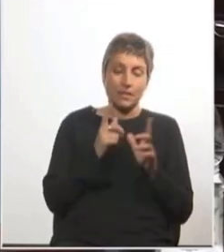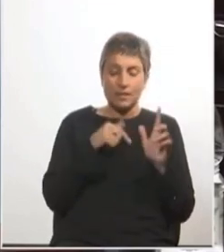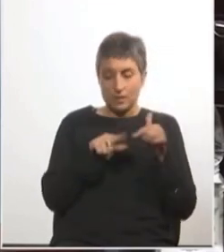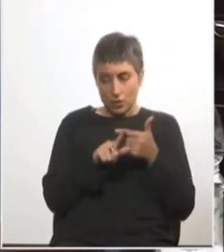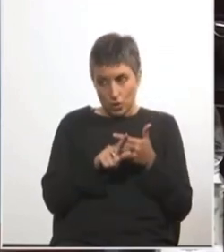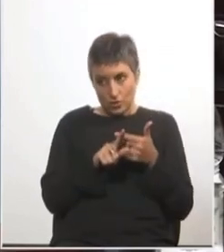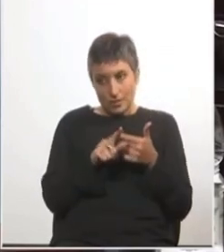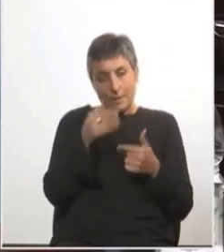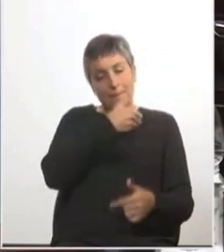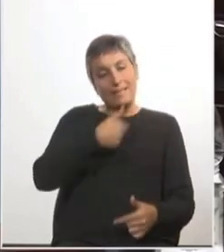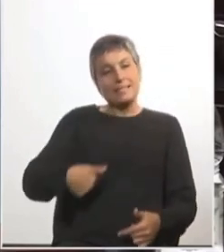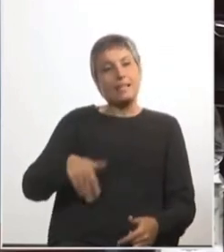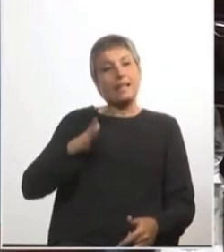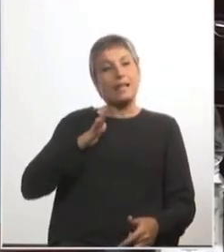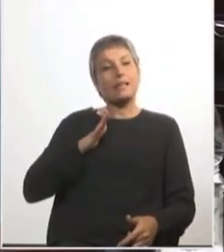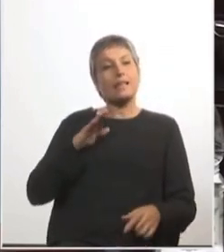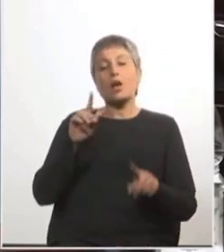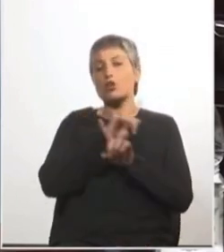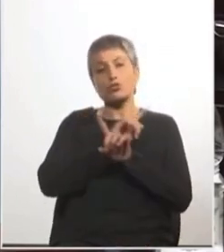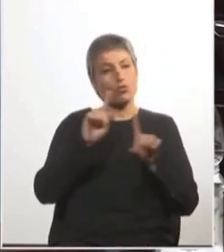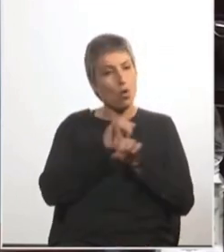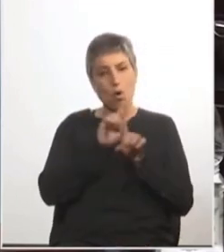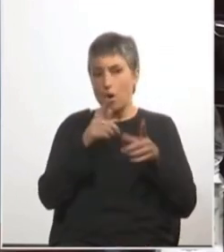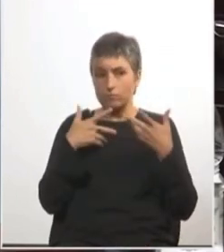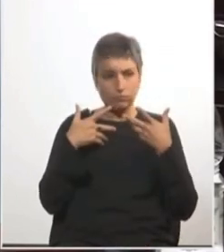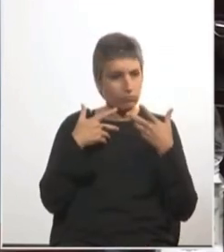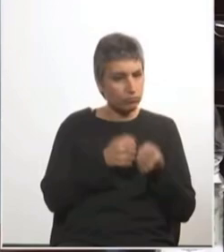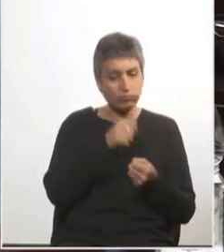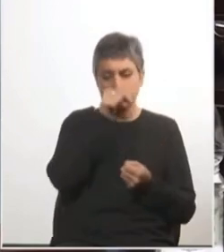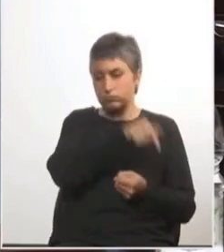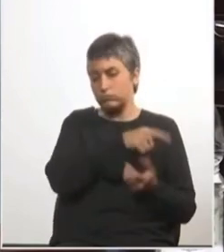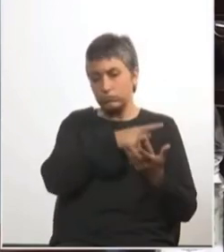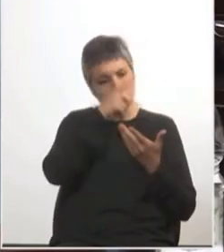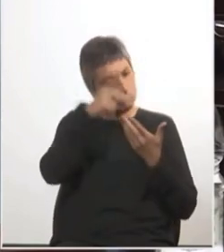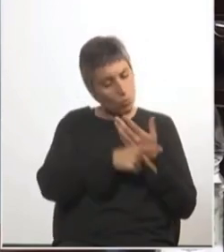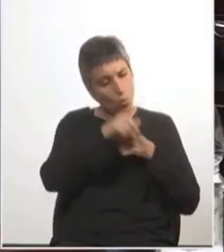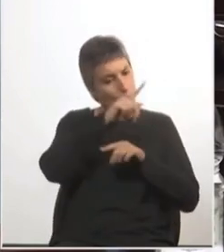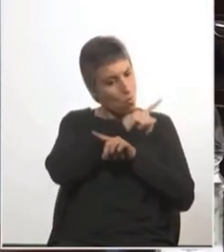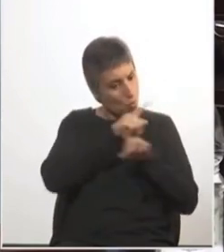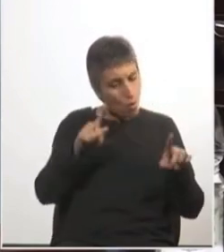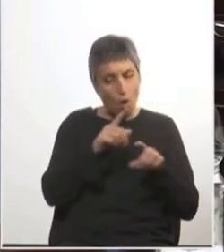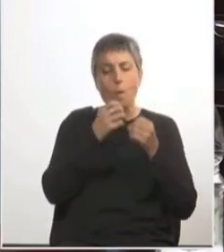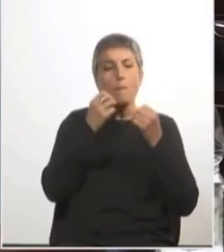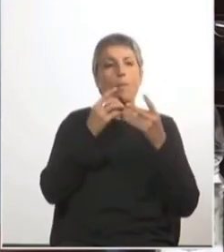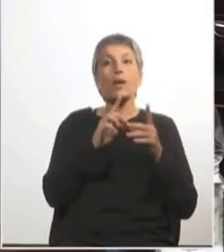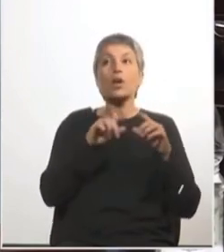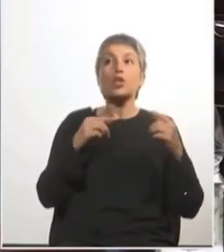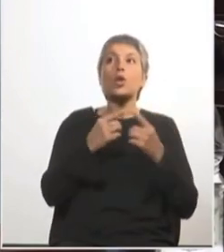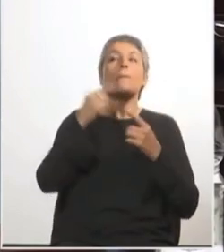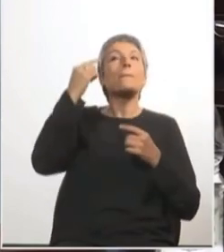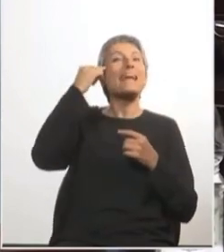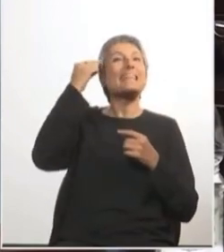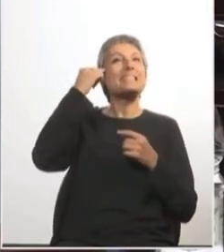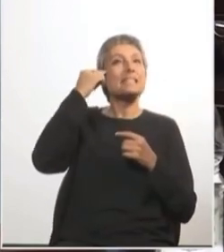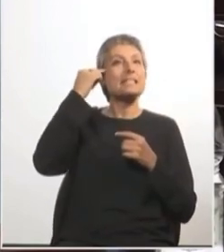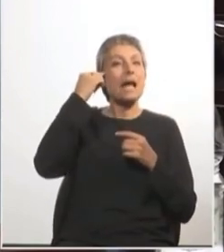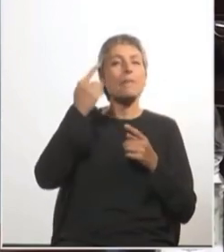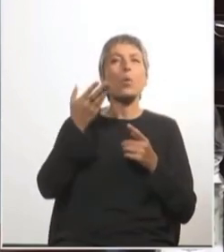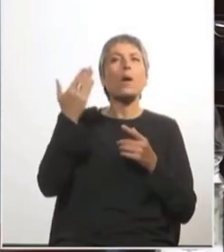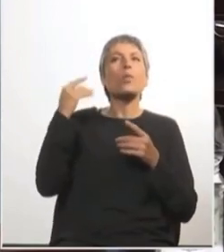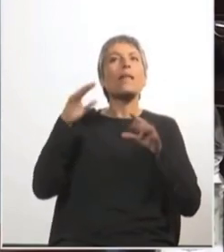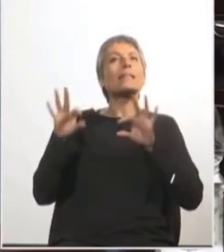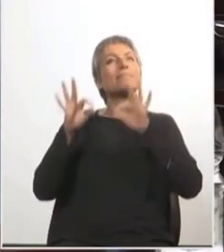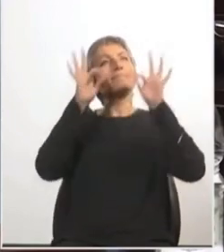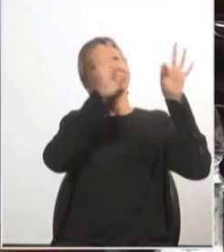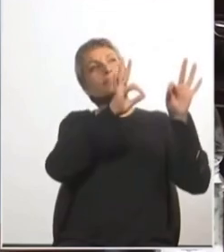Entonces, señora presidenta, nosotros no vamos a acompañar este proyecto porque, al igual que lo consideramos cuando salió para